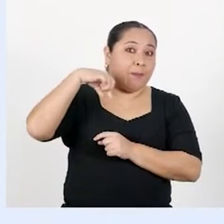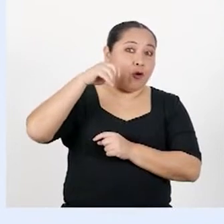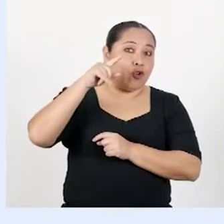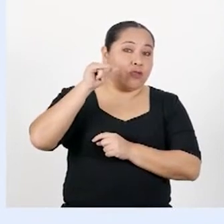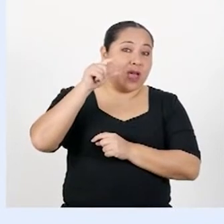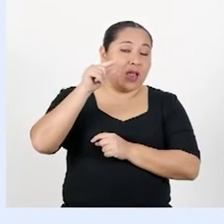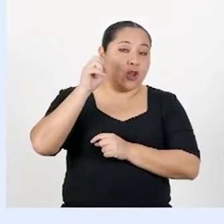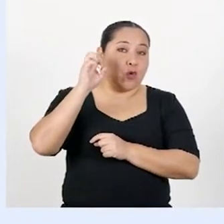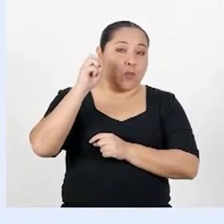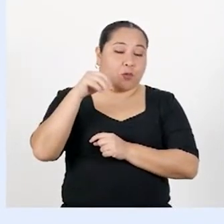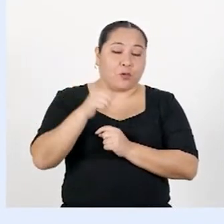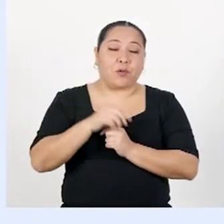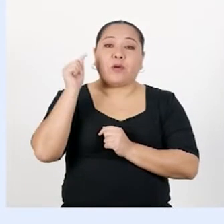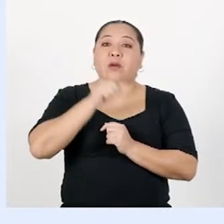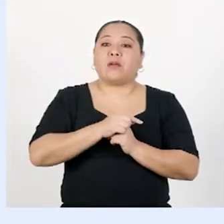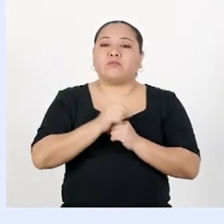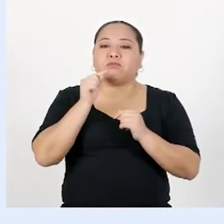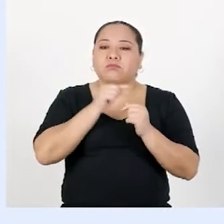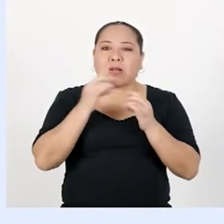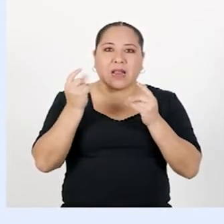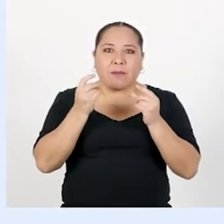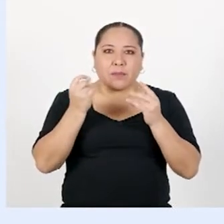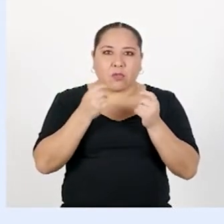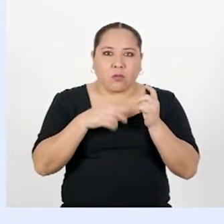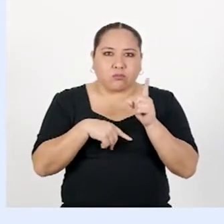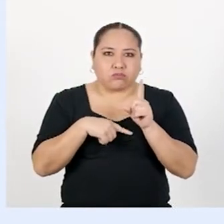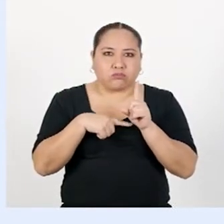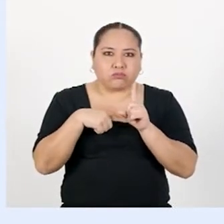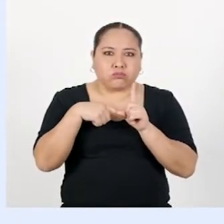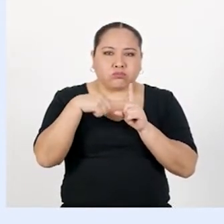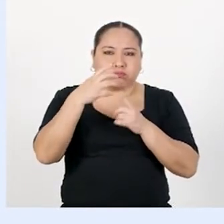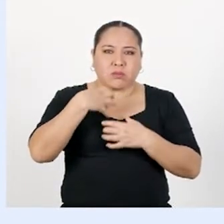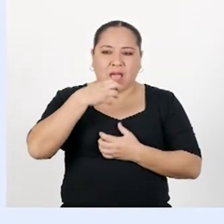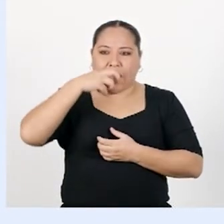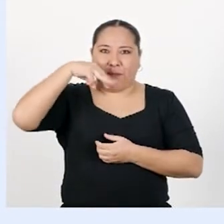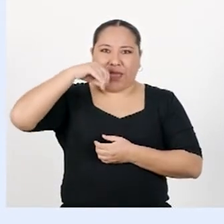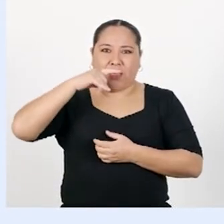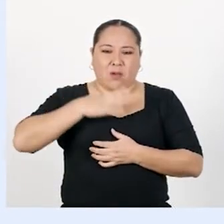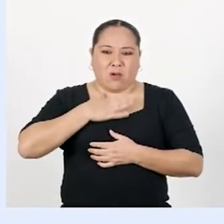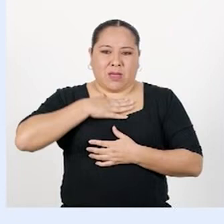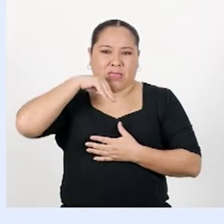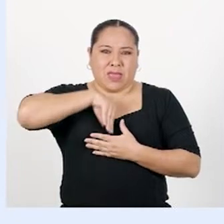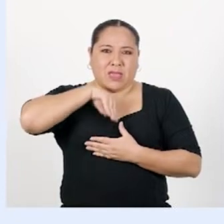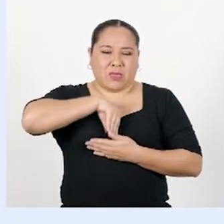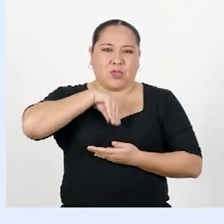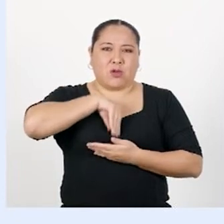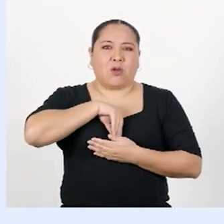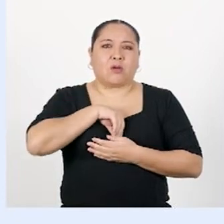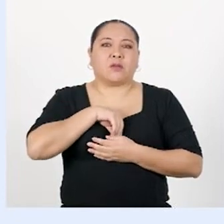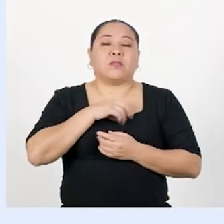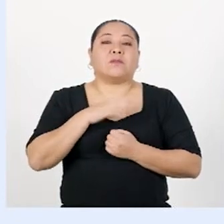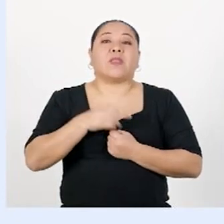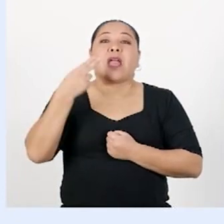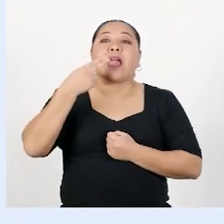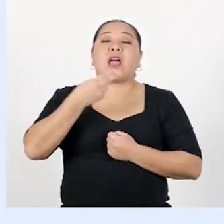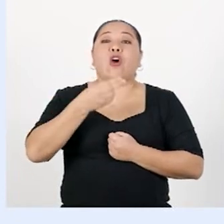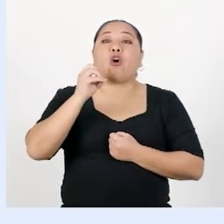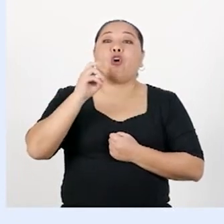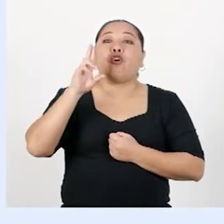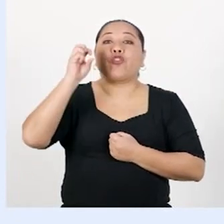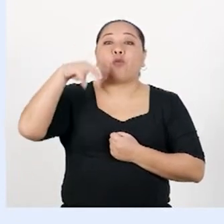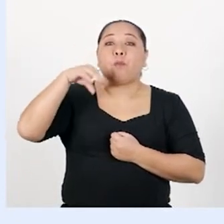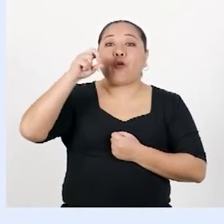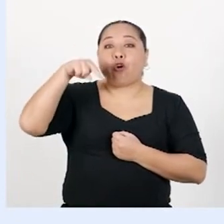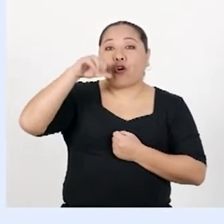activa mecanismos efectores para incrementar el metabolismo celular por medio de la hormona